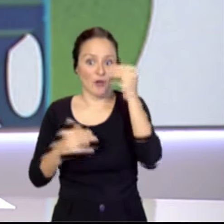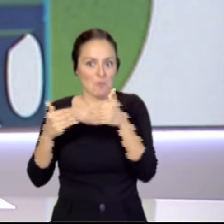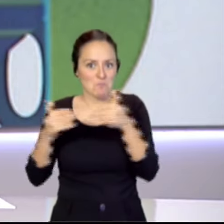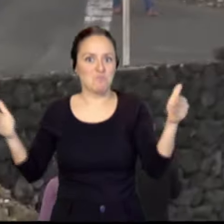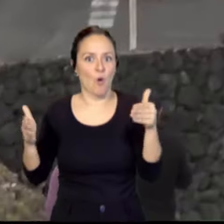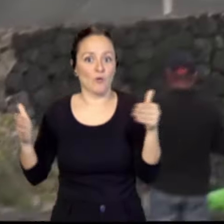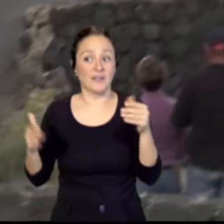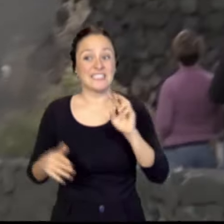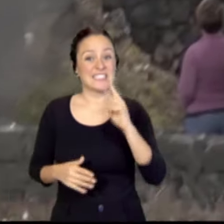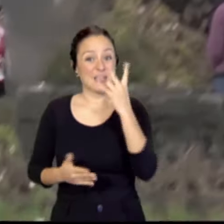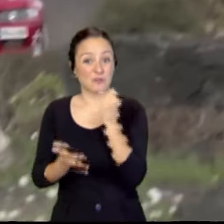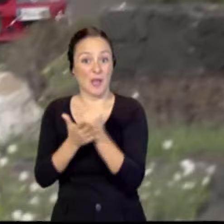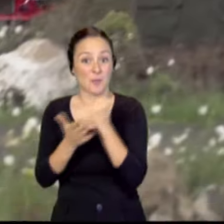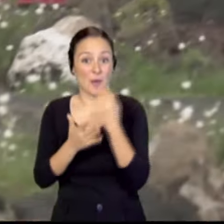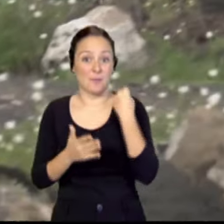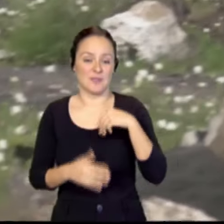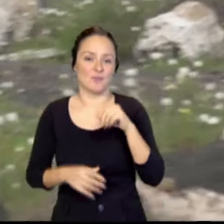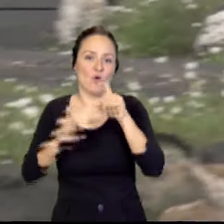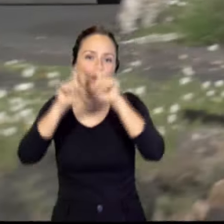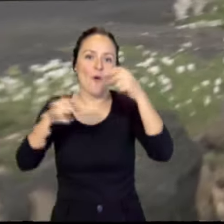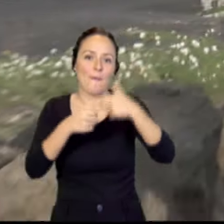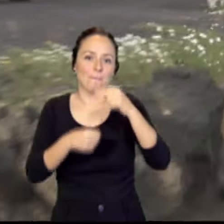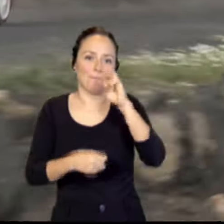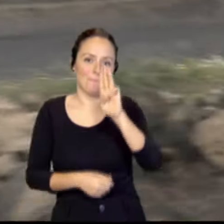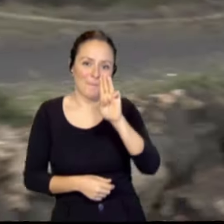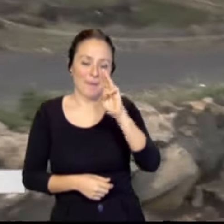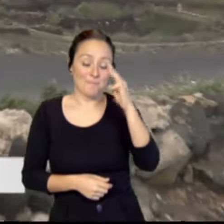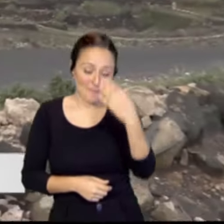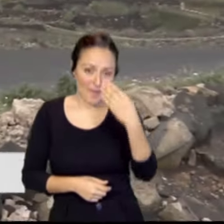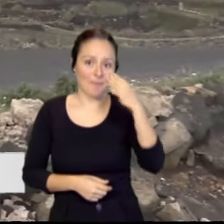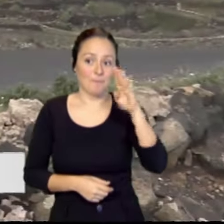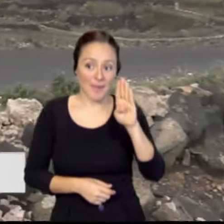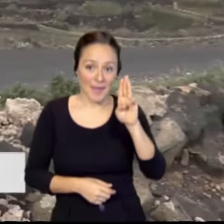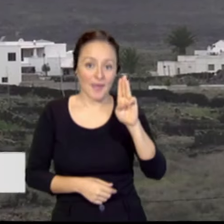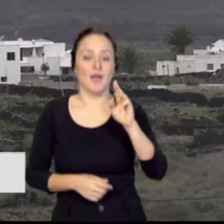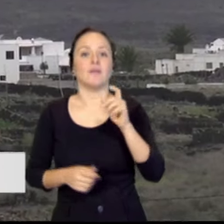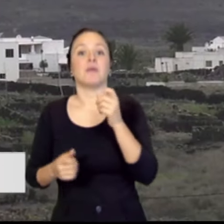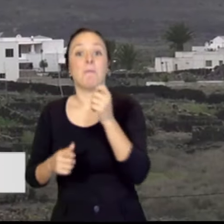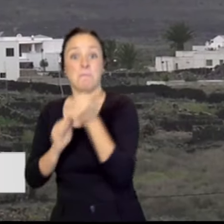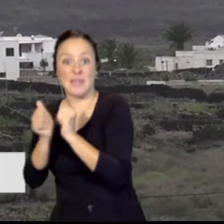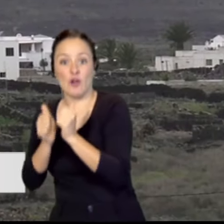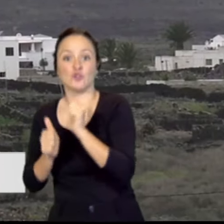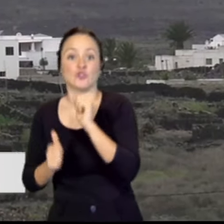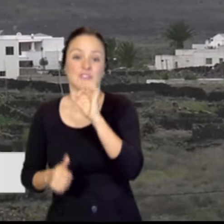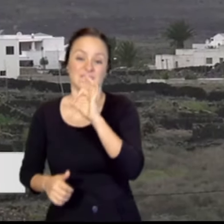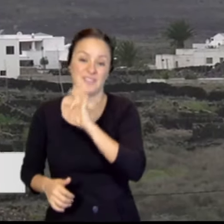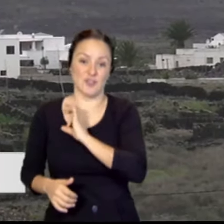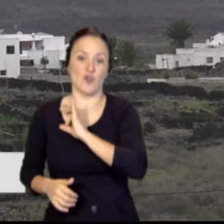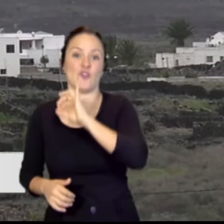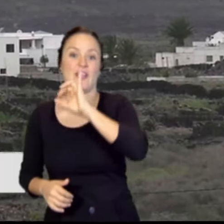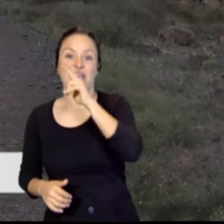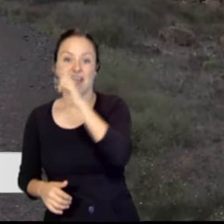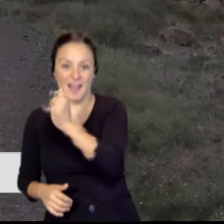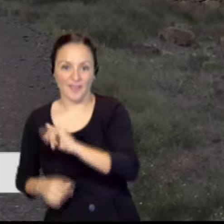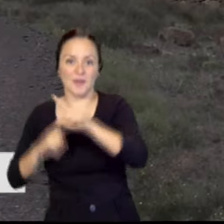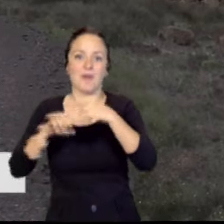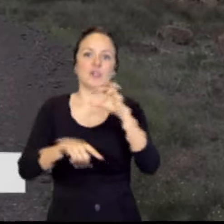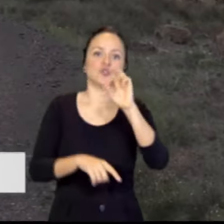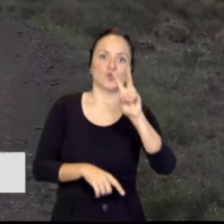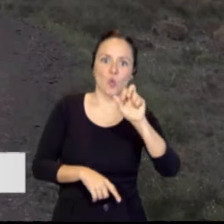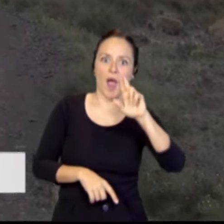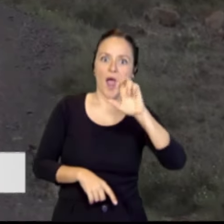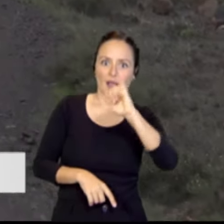de ese campeonato bp de Las Palmas el conejero Yay lemes y el palmero Miguel Suárez encabezan una participación de muchos quilates con una